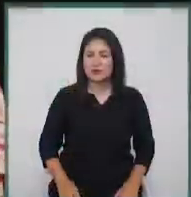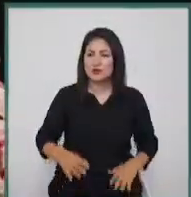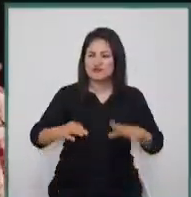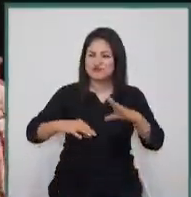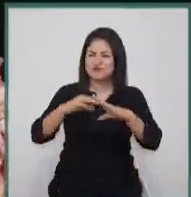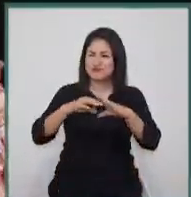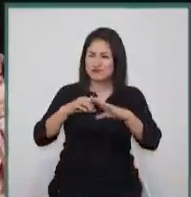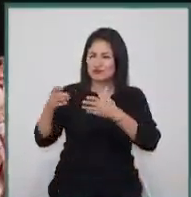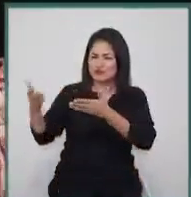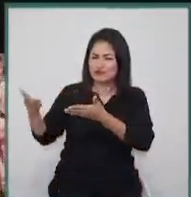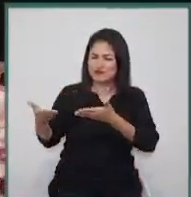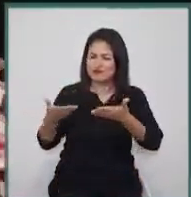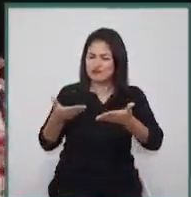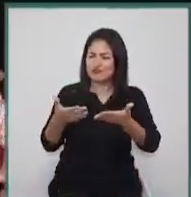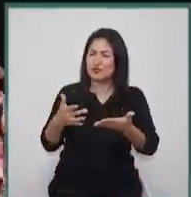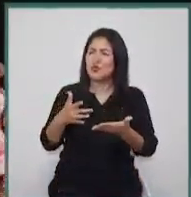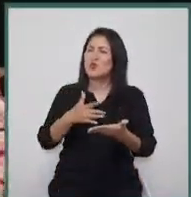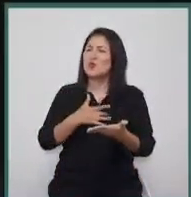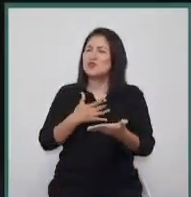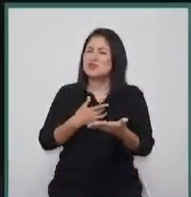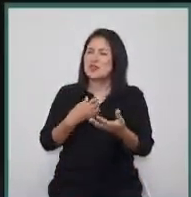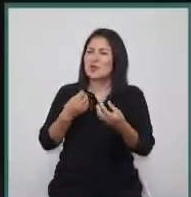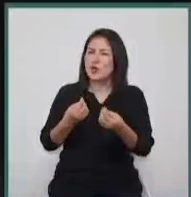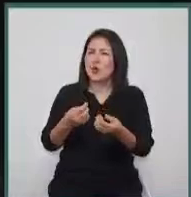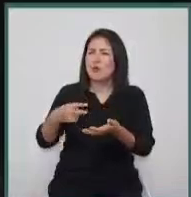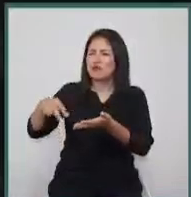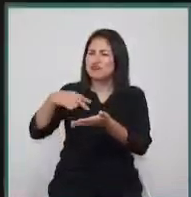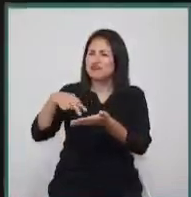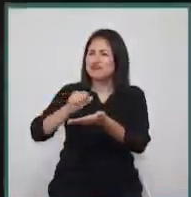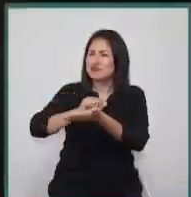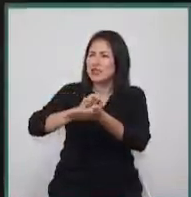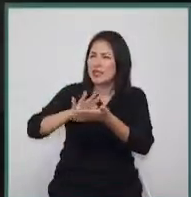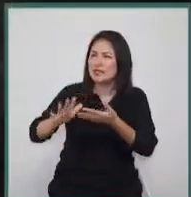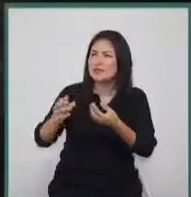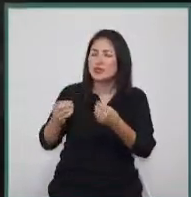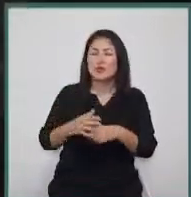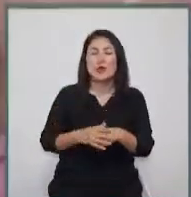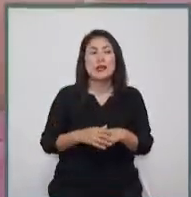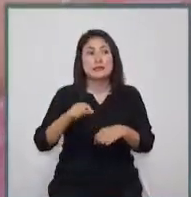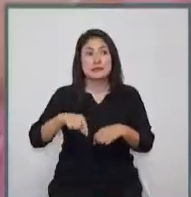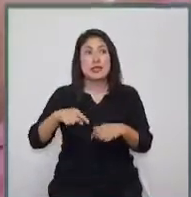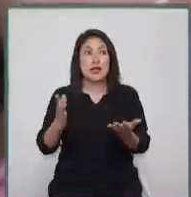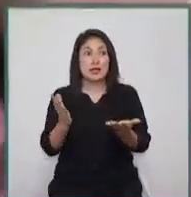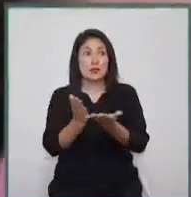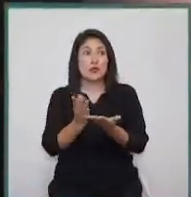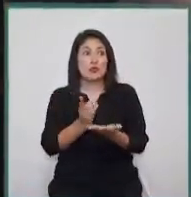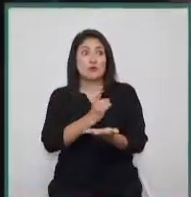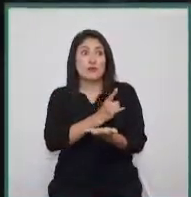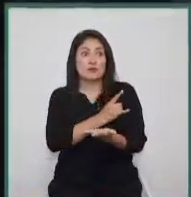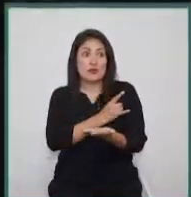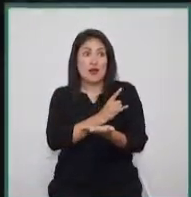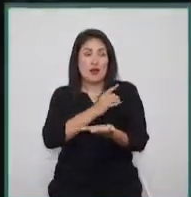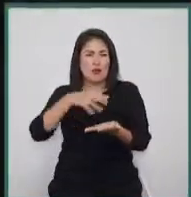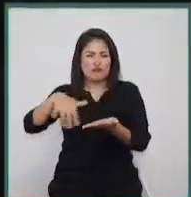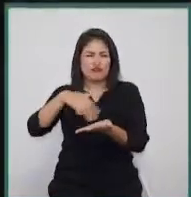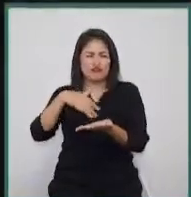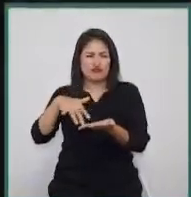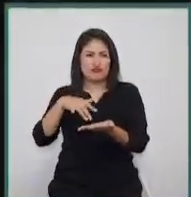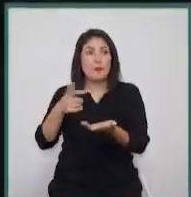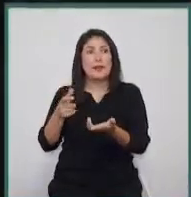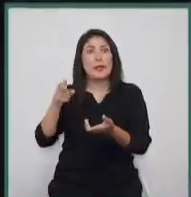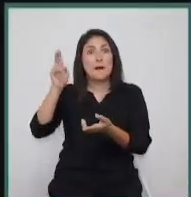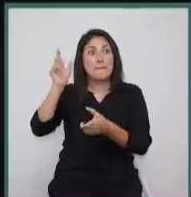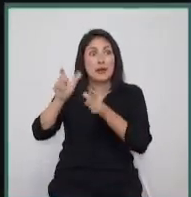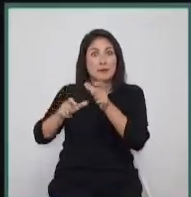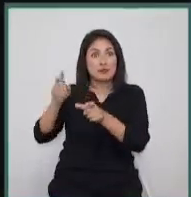Importante es tener el Gran Teatro Nacional disponible para ustedes, que se hagan shows gratuitos. Lo que sucede es que la Escuela Nacional de Folklore es una